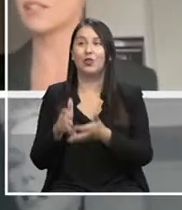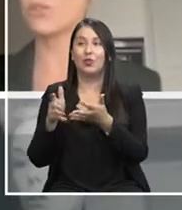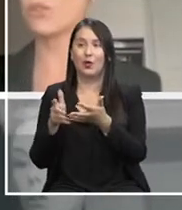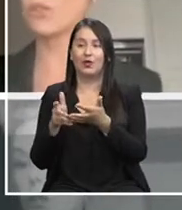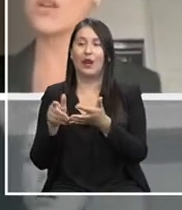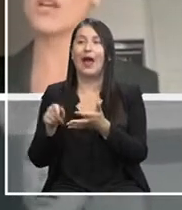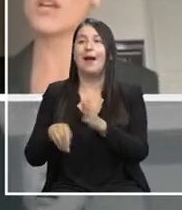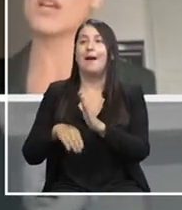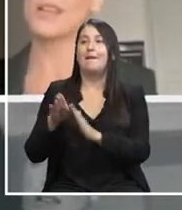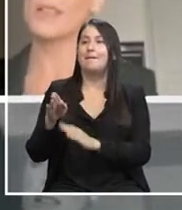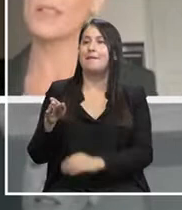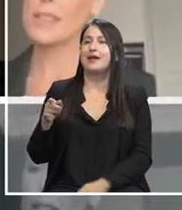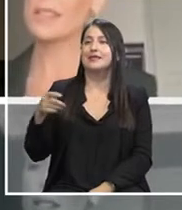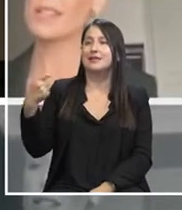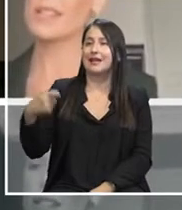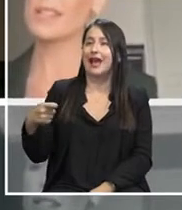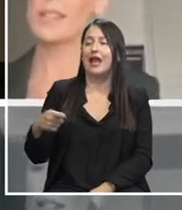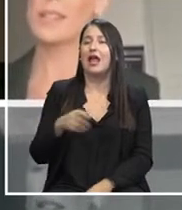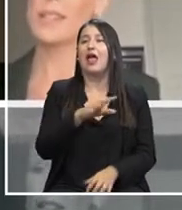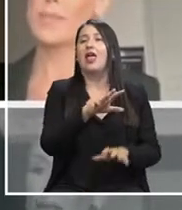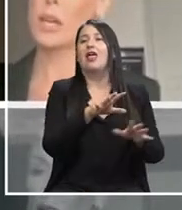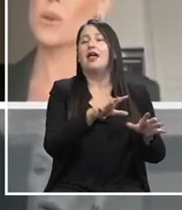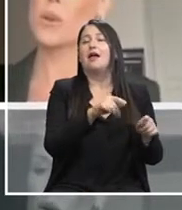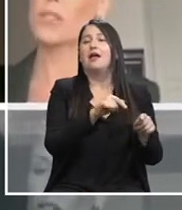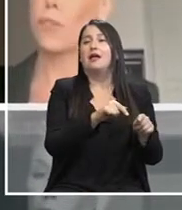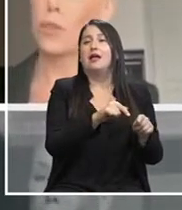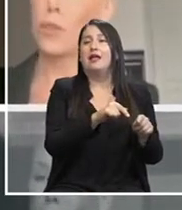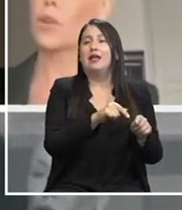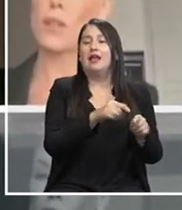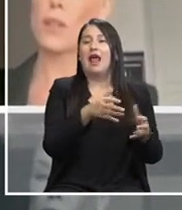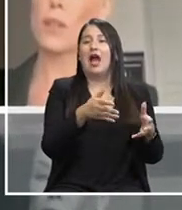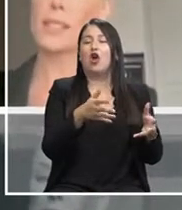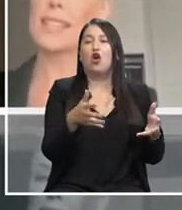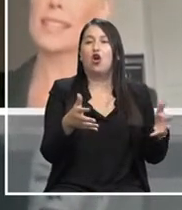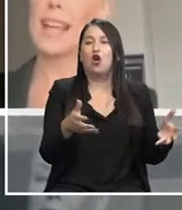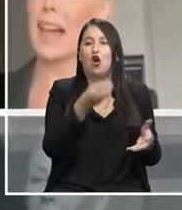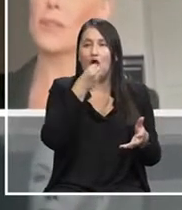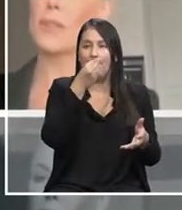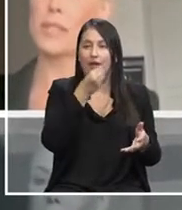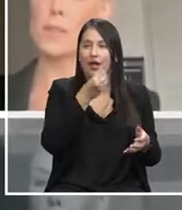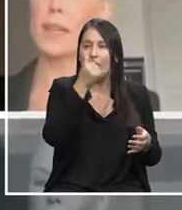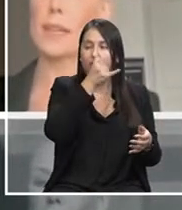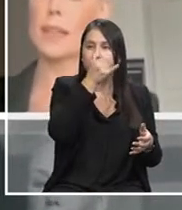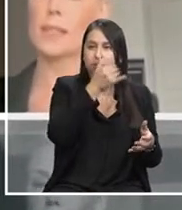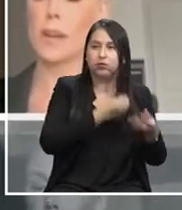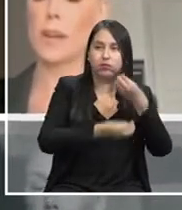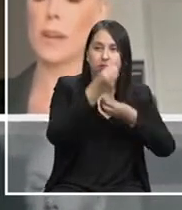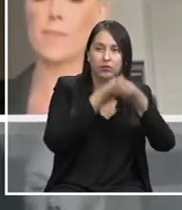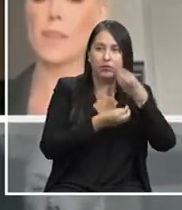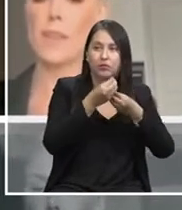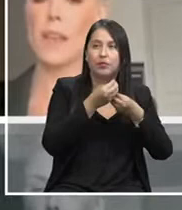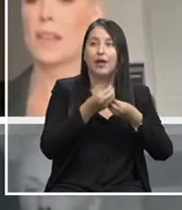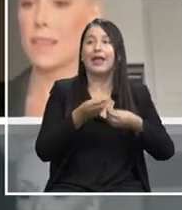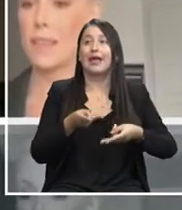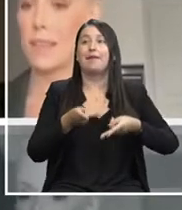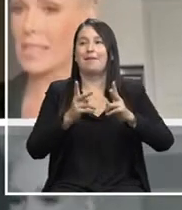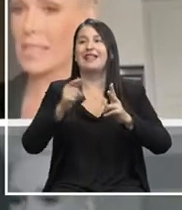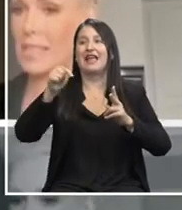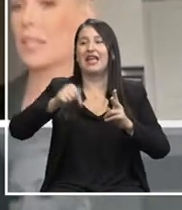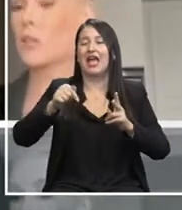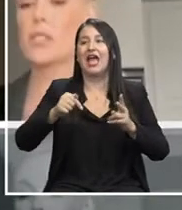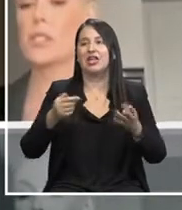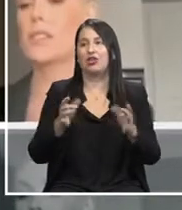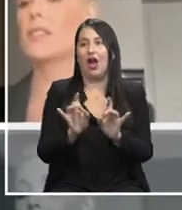más que la comida chatarra ultraprocesada de la tienda local, esto se debe a que existen políticas defectuosas que permiten que esto sea